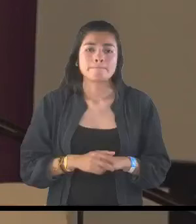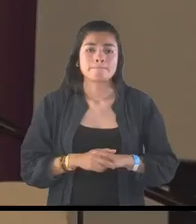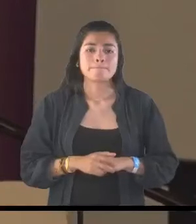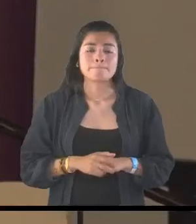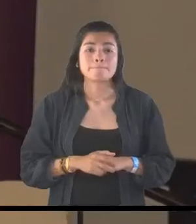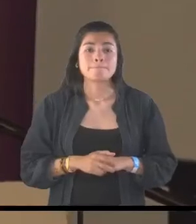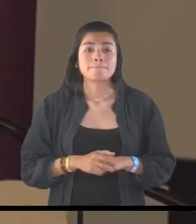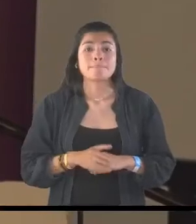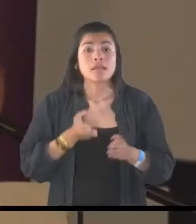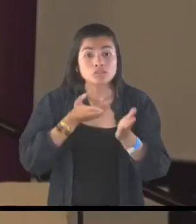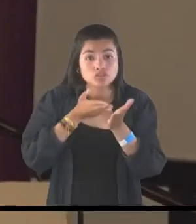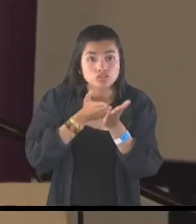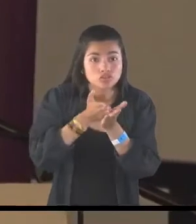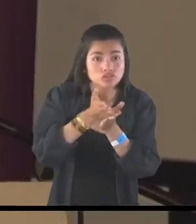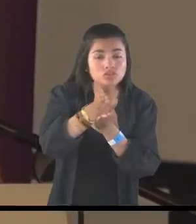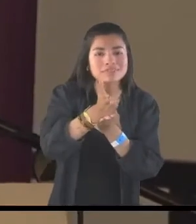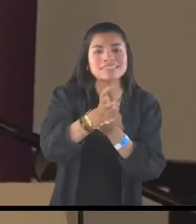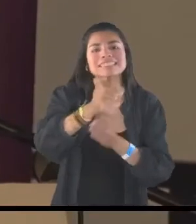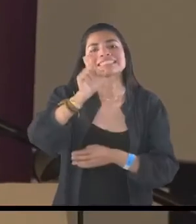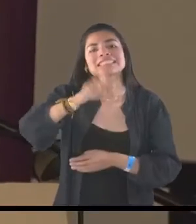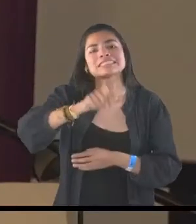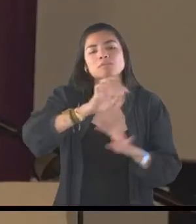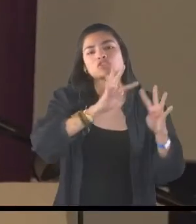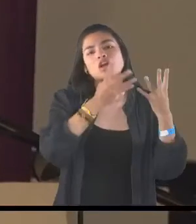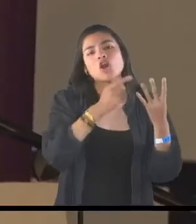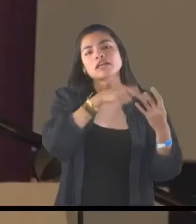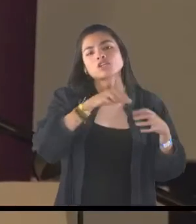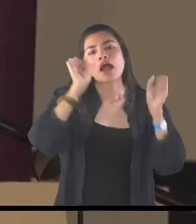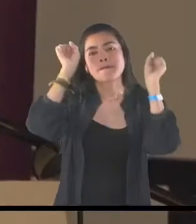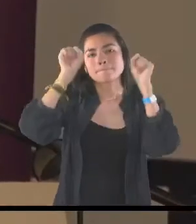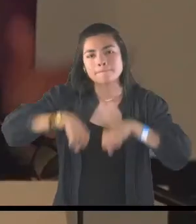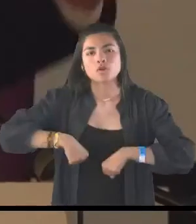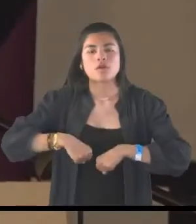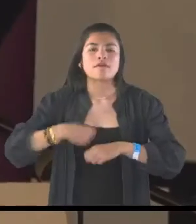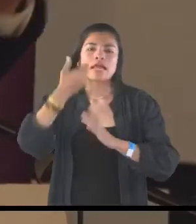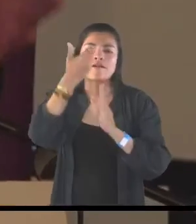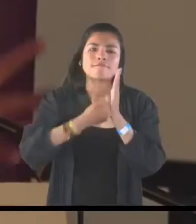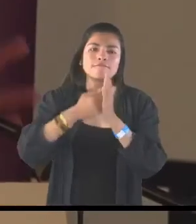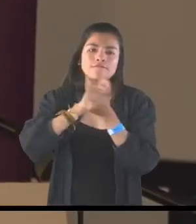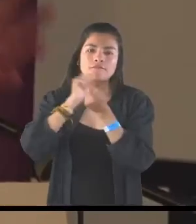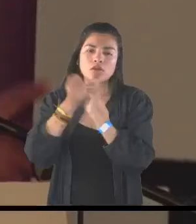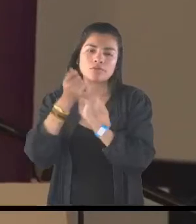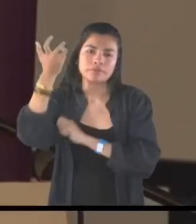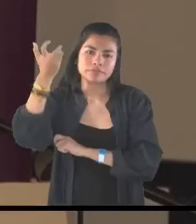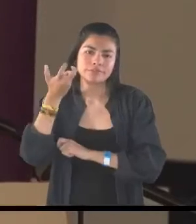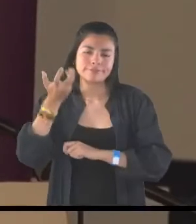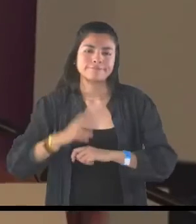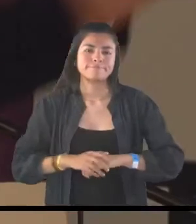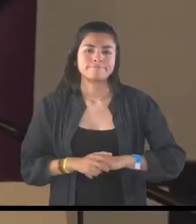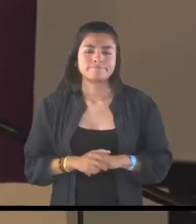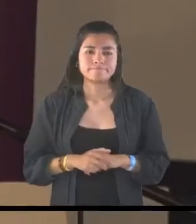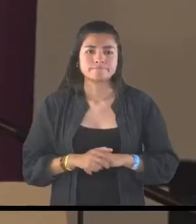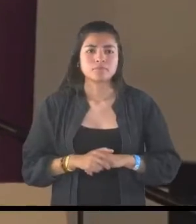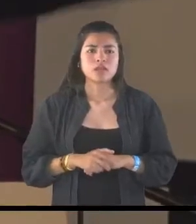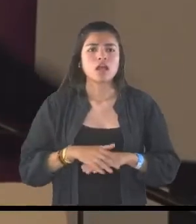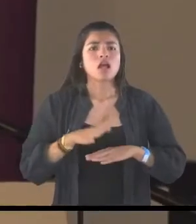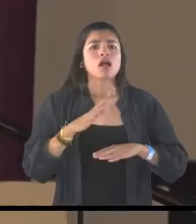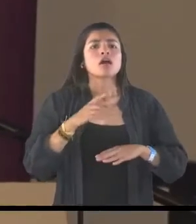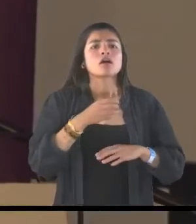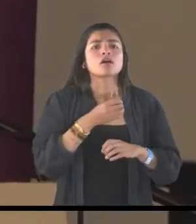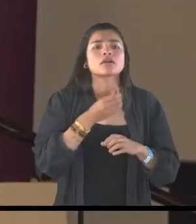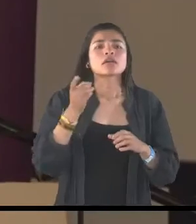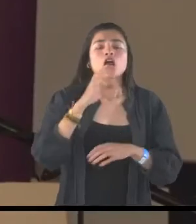necesitamos que el Congreso apruebe una reforma pensional, que haga que muchos de los recursos que hoy reciben los fondos privados se vayan